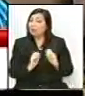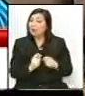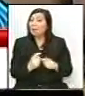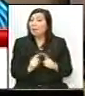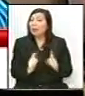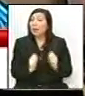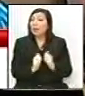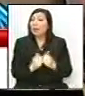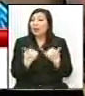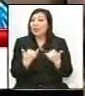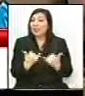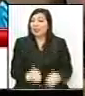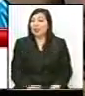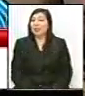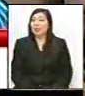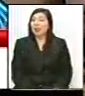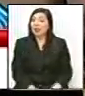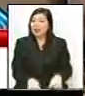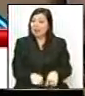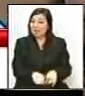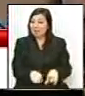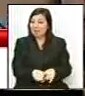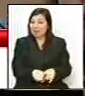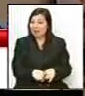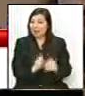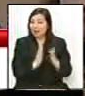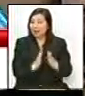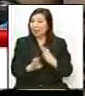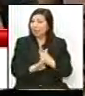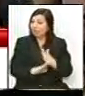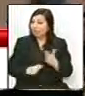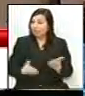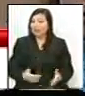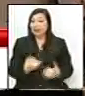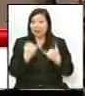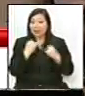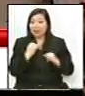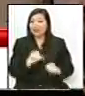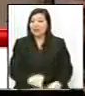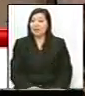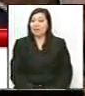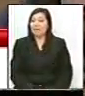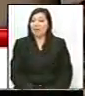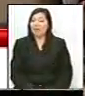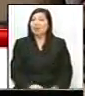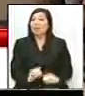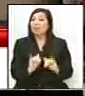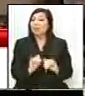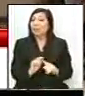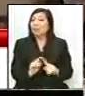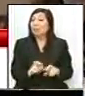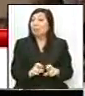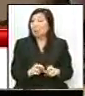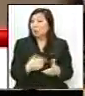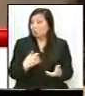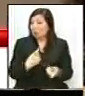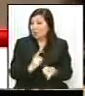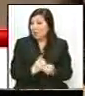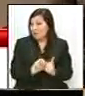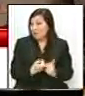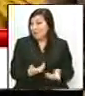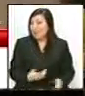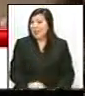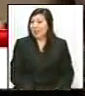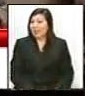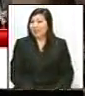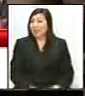pero para que esto ocurra también tienen que haber argumentos sólidos. Pero en el pleno informe lo puede, ¿no?, cambiar. El informe está allí, pero el Pleno lo podría cambiar porque se está acusando